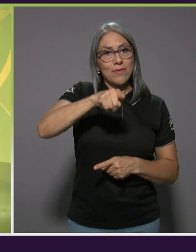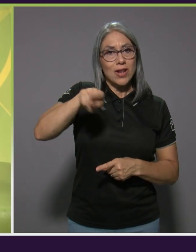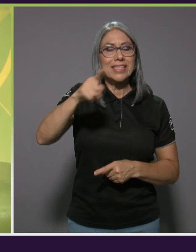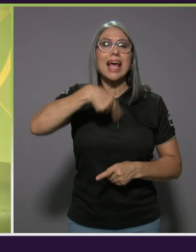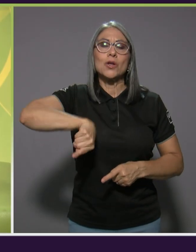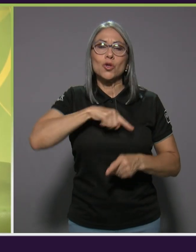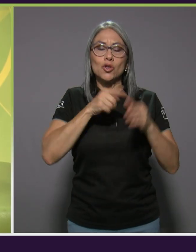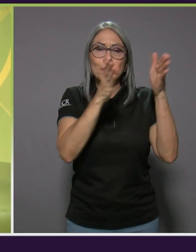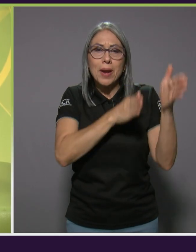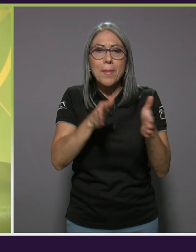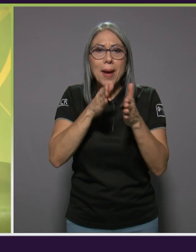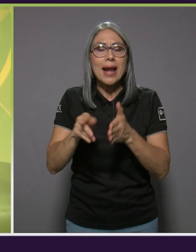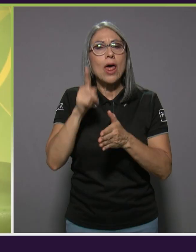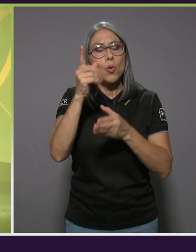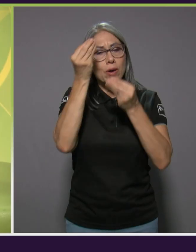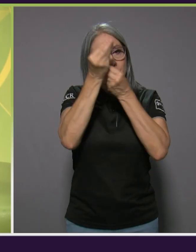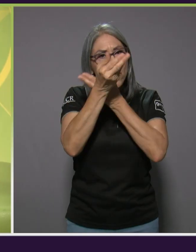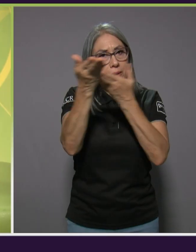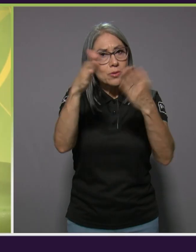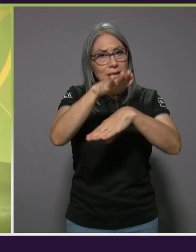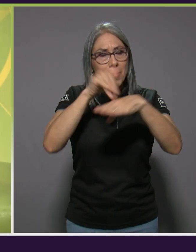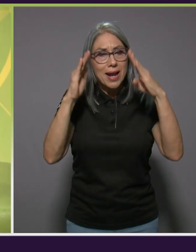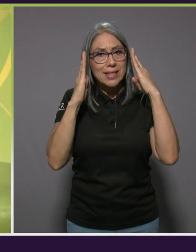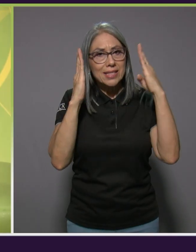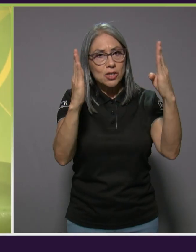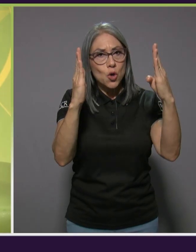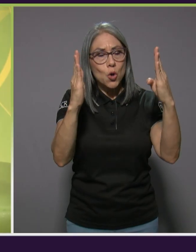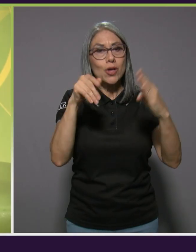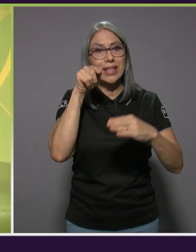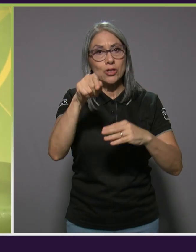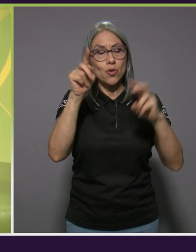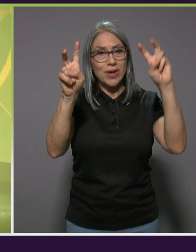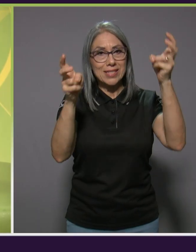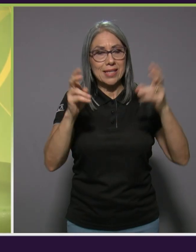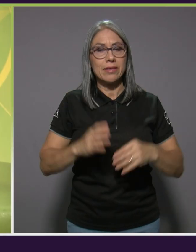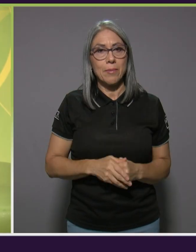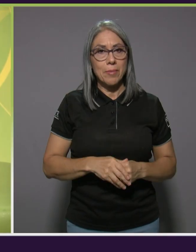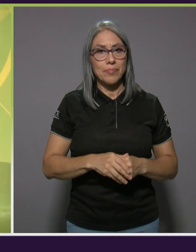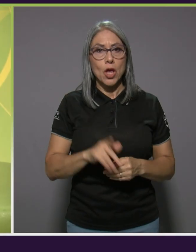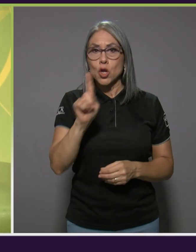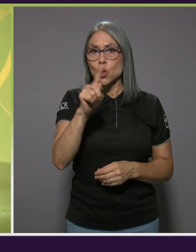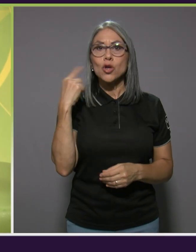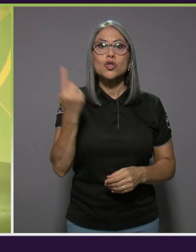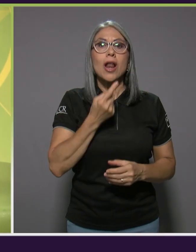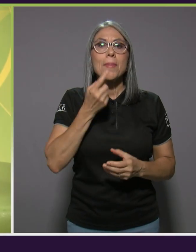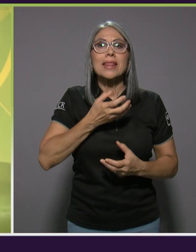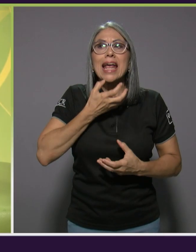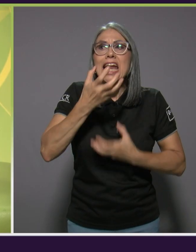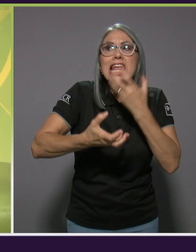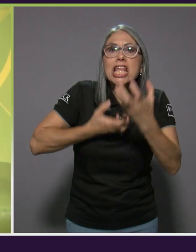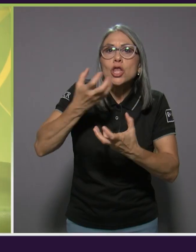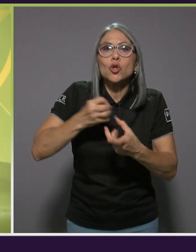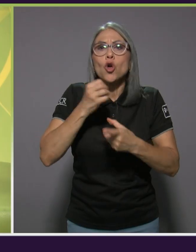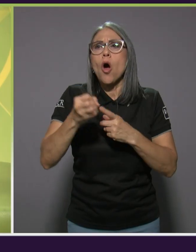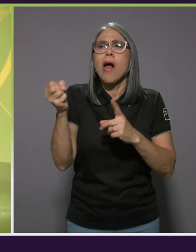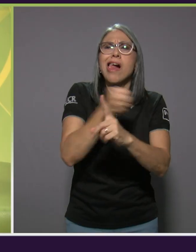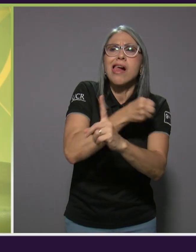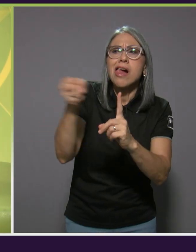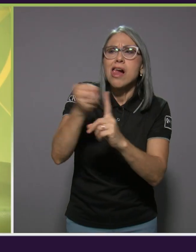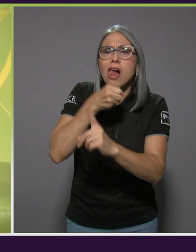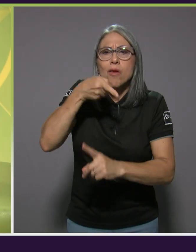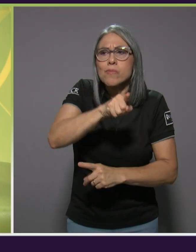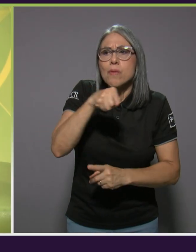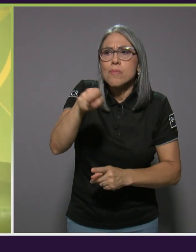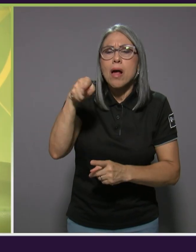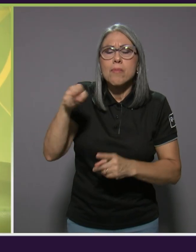preparado esta pequeña nota para llamar la atención justamente sobre eso. No es solo los gritos, no es solo el maltrato, no es solo la violencia o la